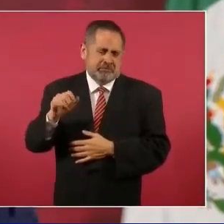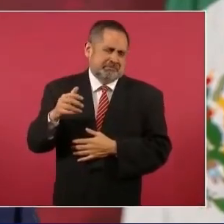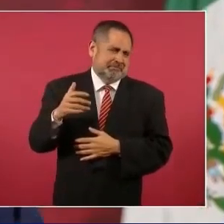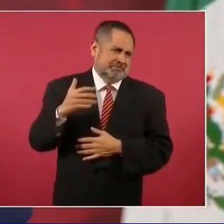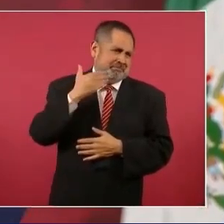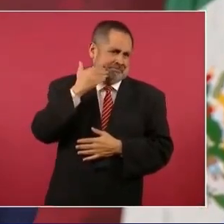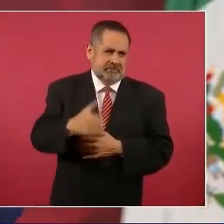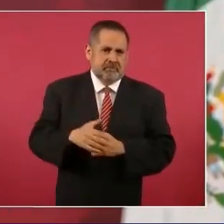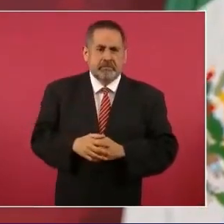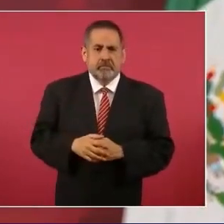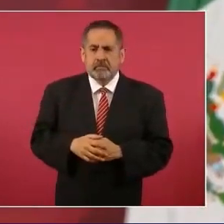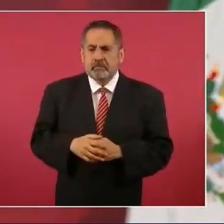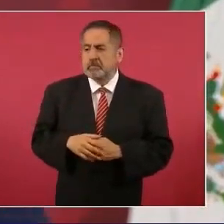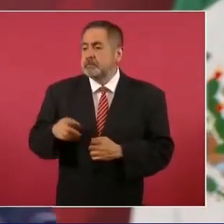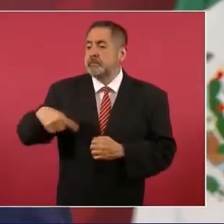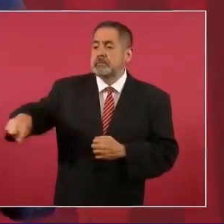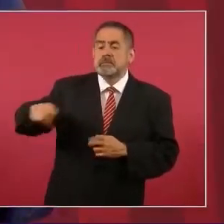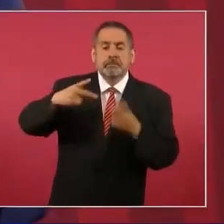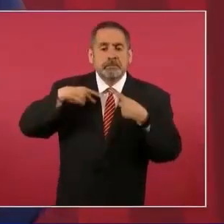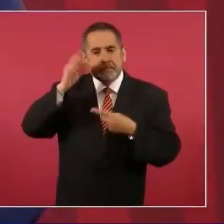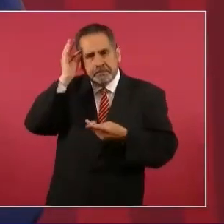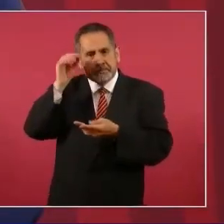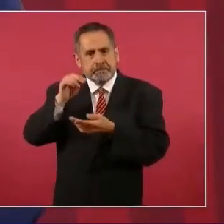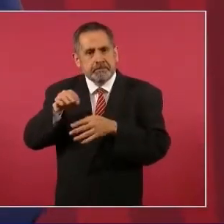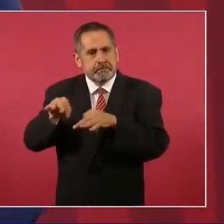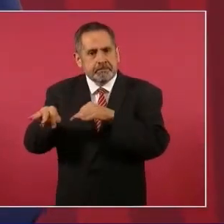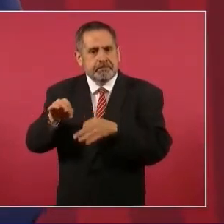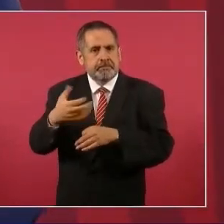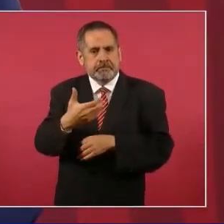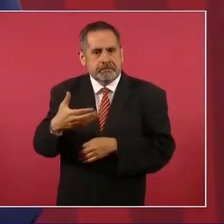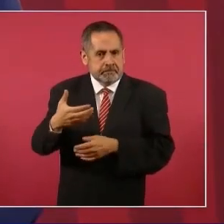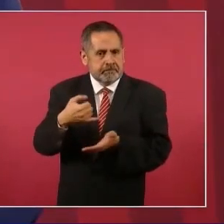que se eleve el salario del peón,